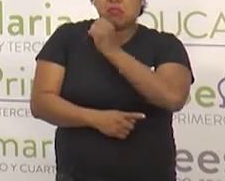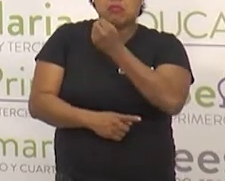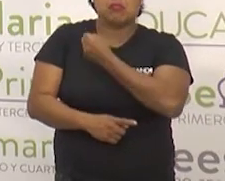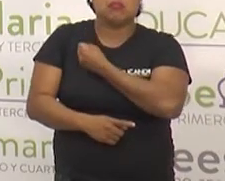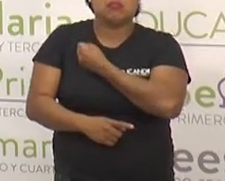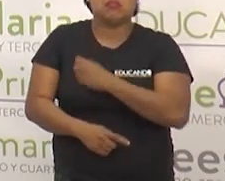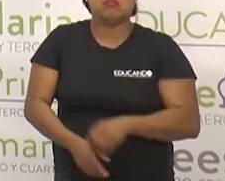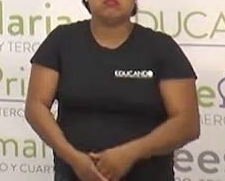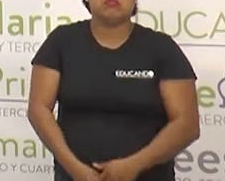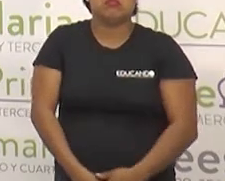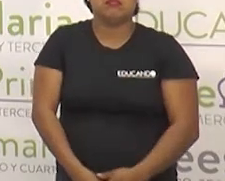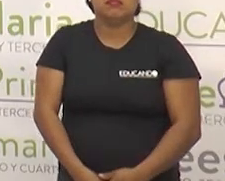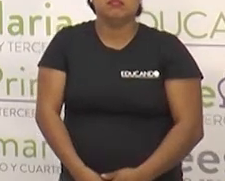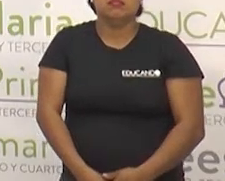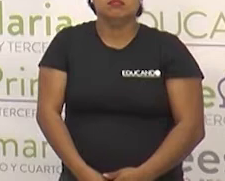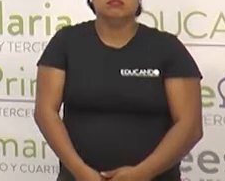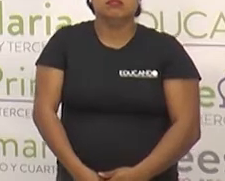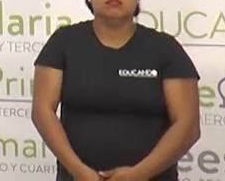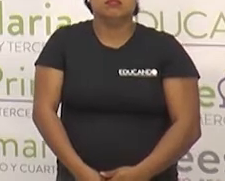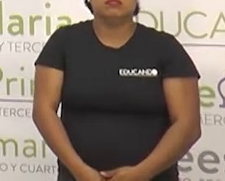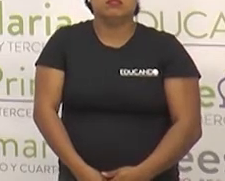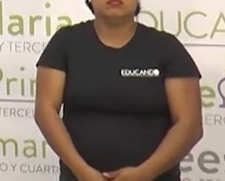para